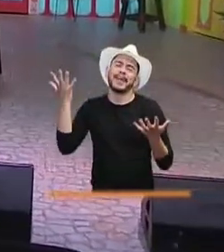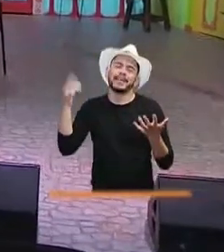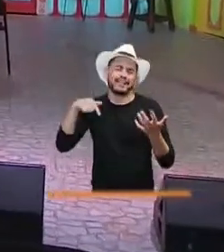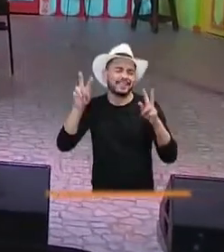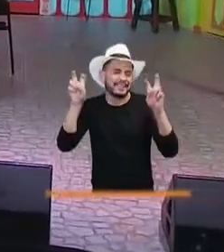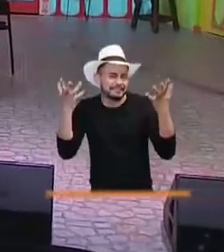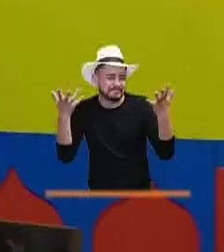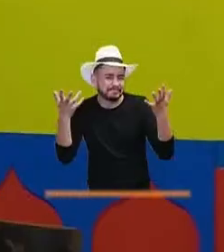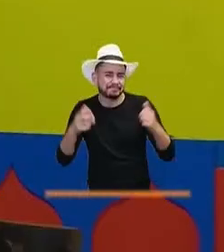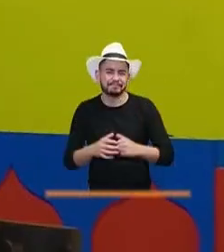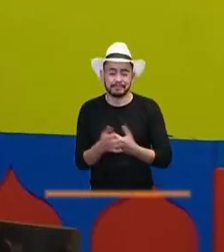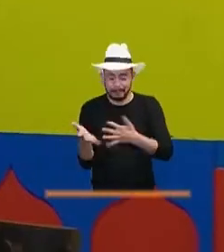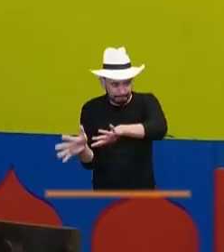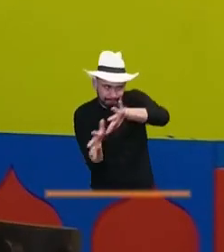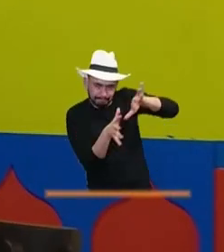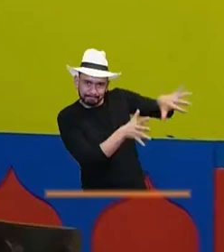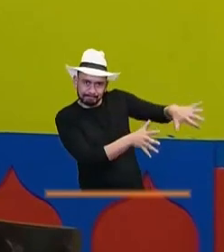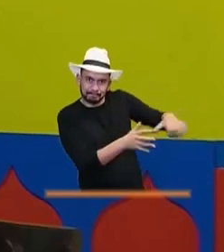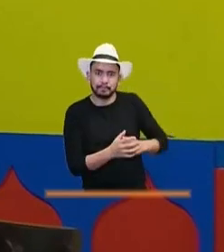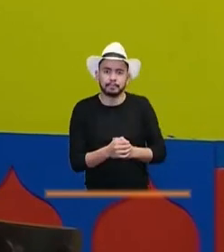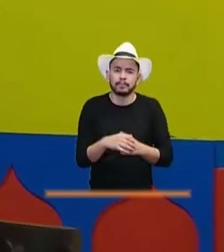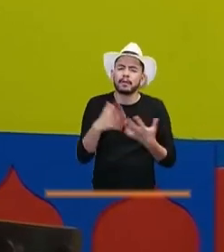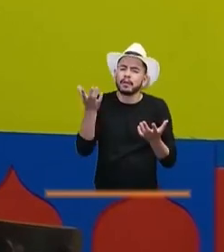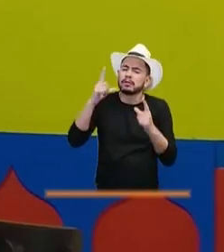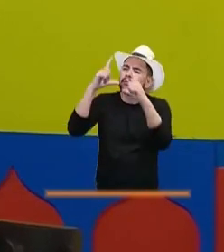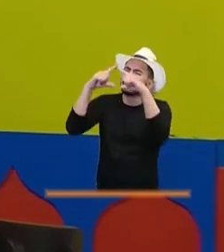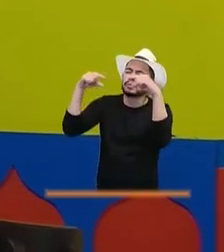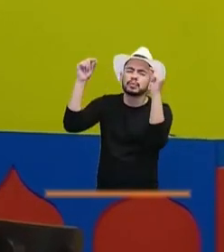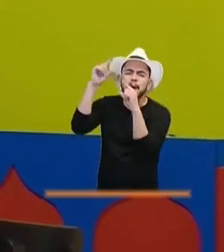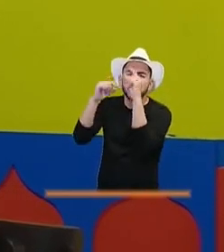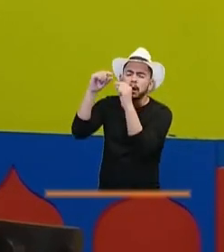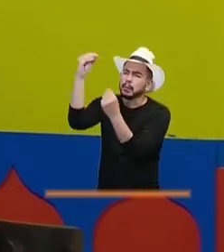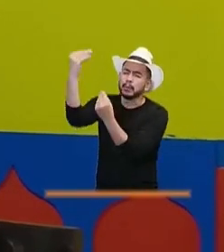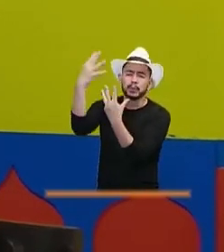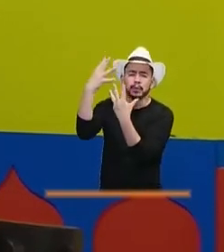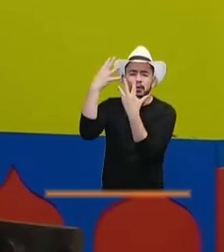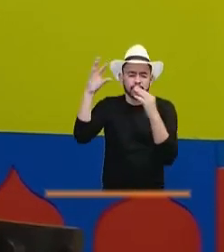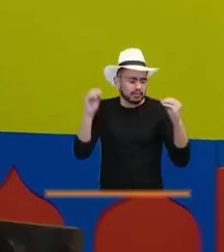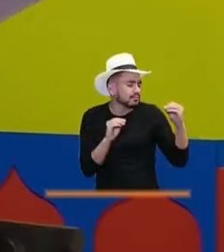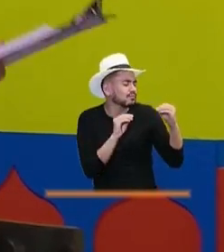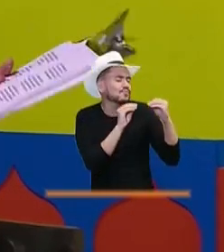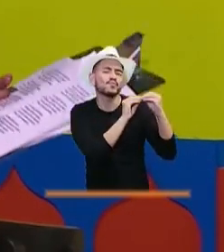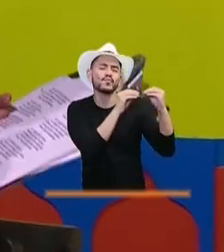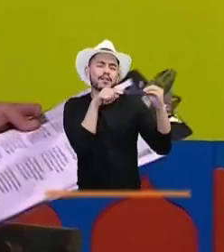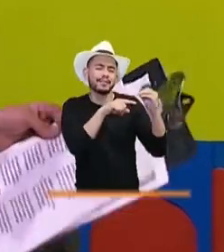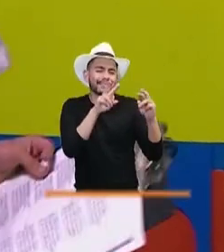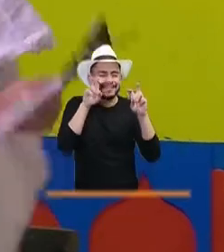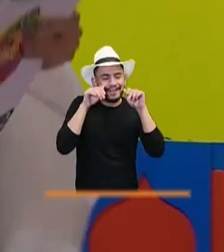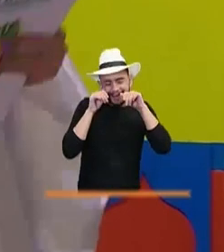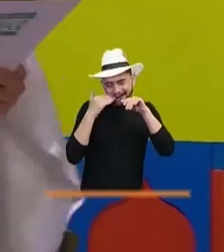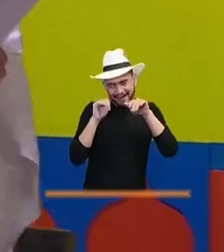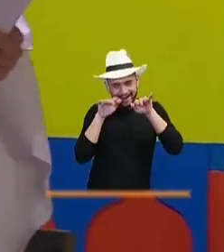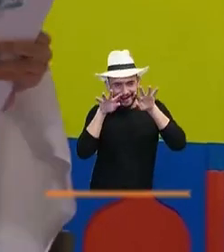Bajo la luz de un lucero, le di aquel primer beso. Y ella, muy emocionada, fue entonando